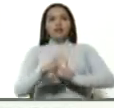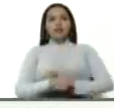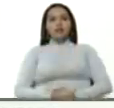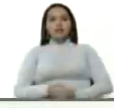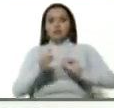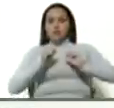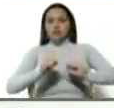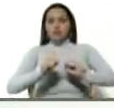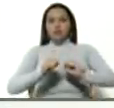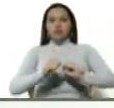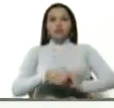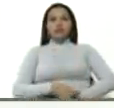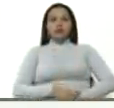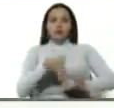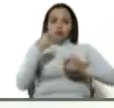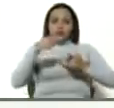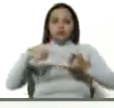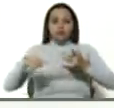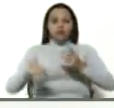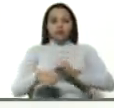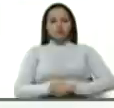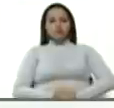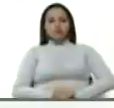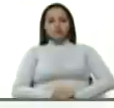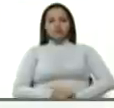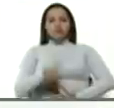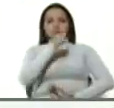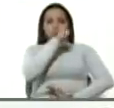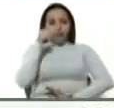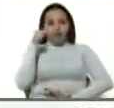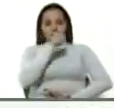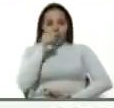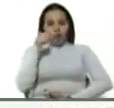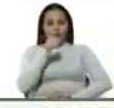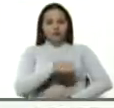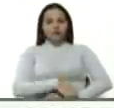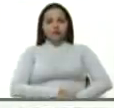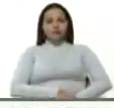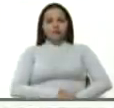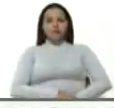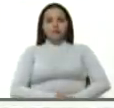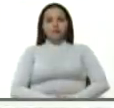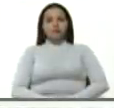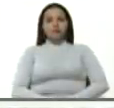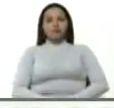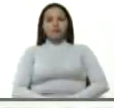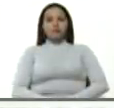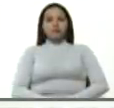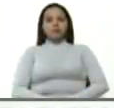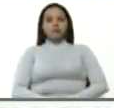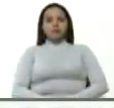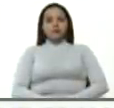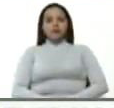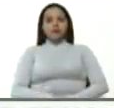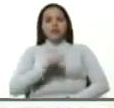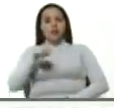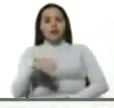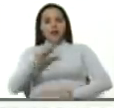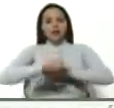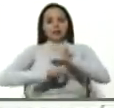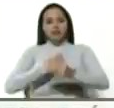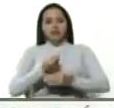agravado de sustancias estupefacientes y psicotrópicas, Narcotráfica y Asociación